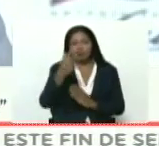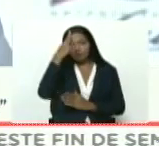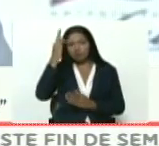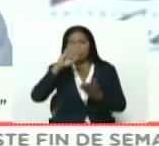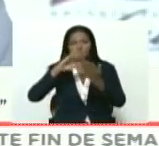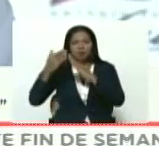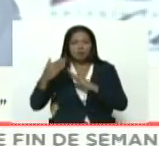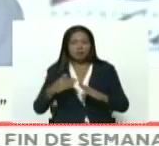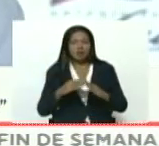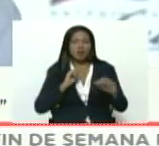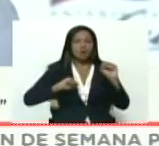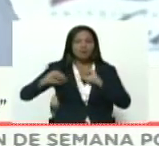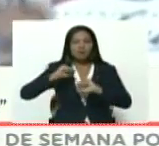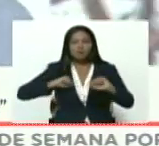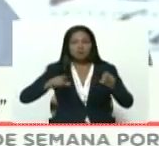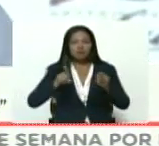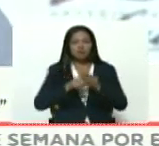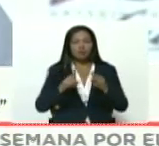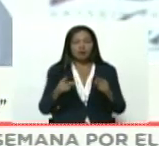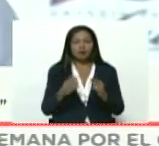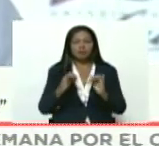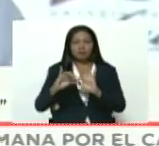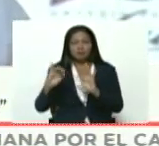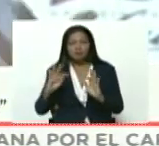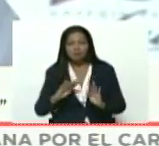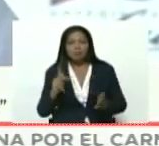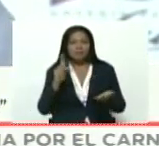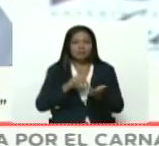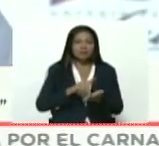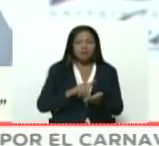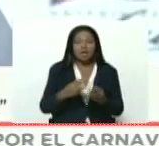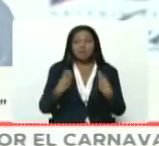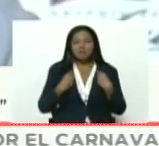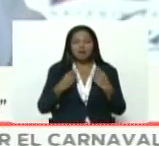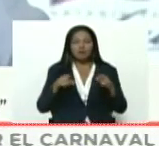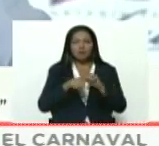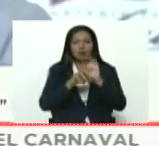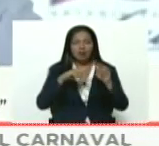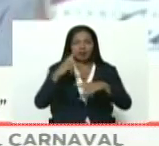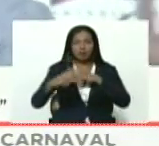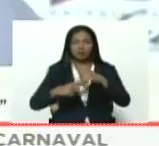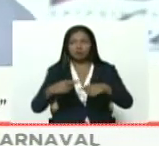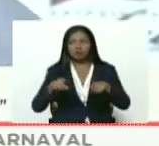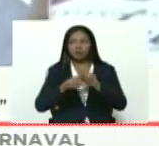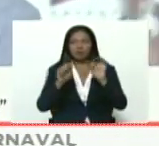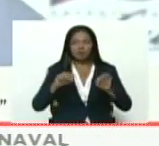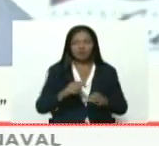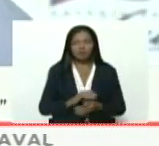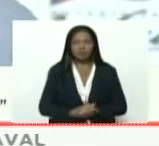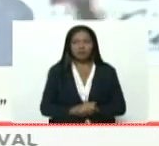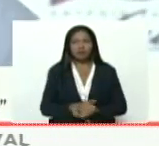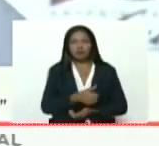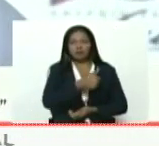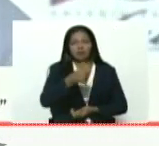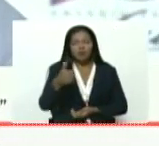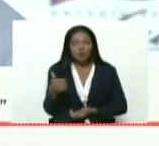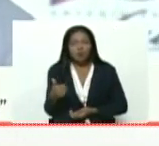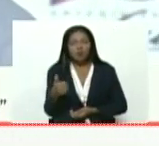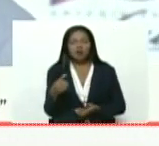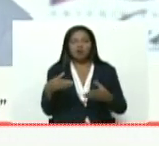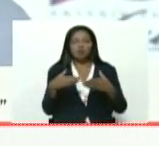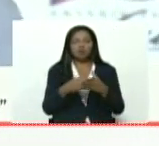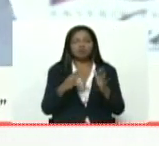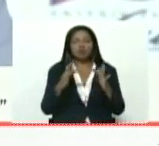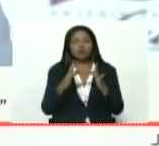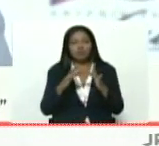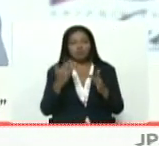en las movilizaciones, en los presupuestos participativos, que vivan la revolución a plenitud y se genere una red de comunicación, de